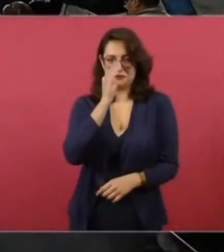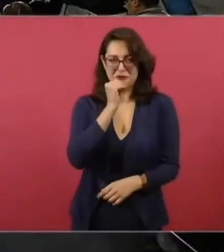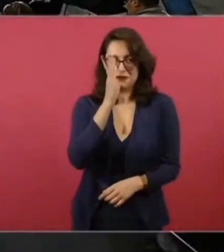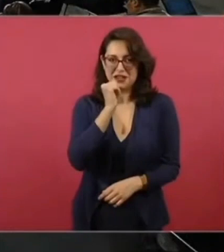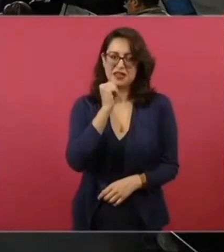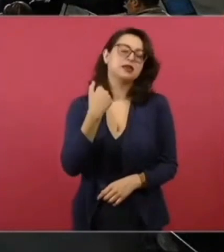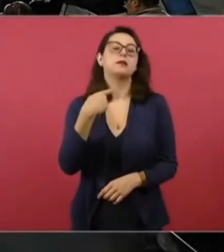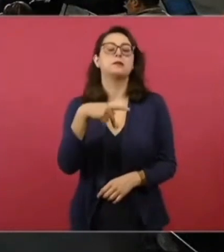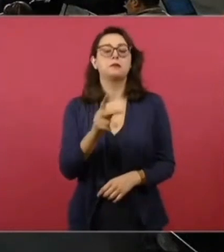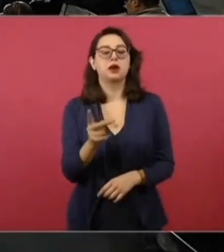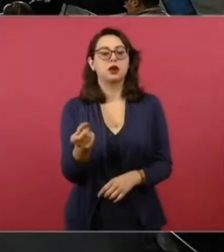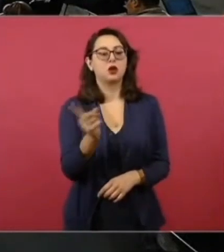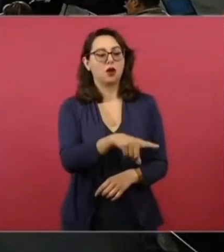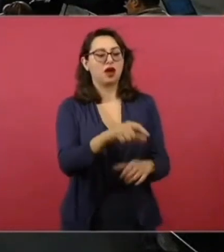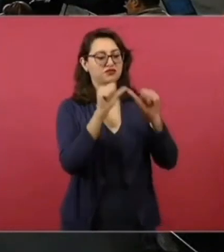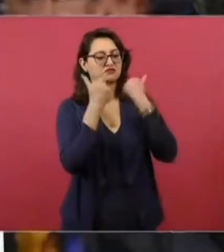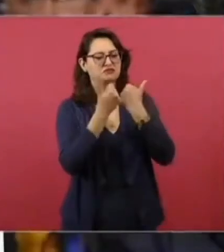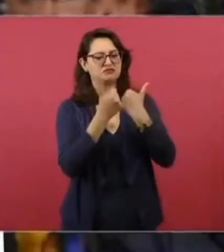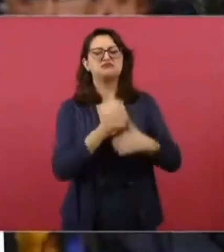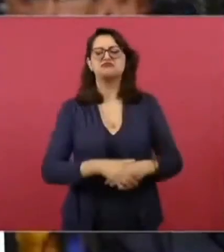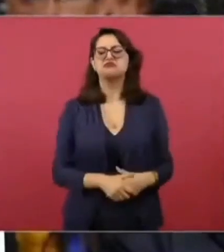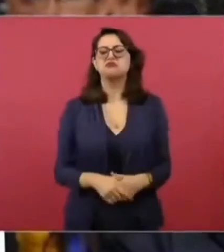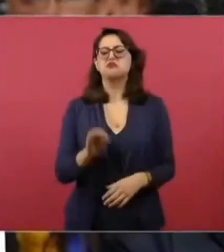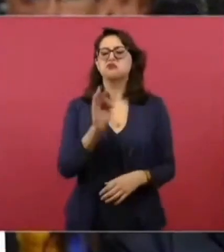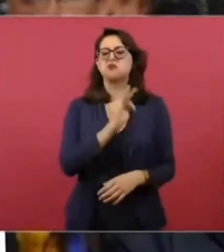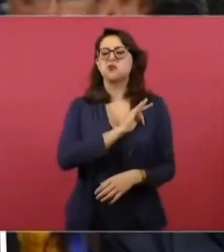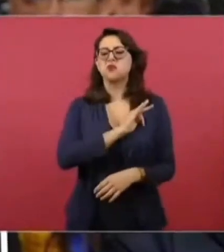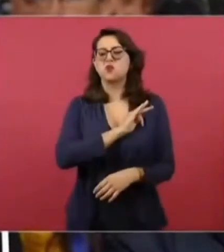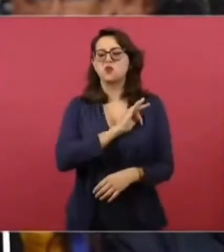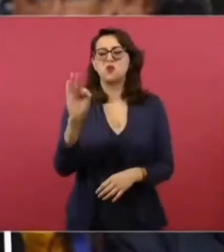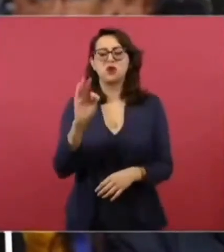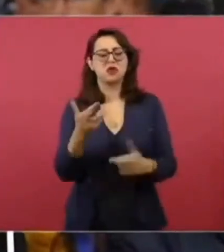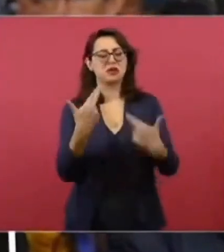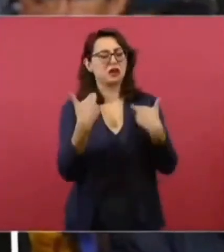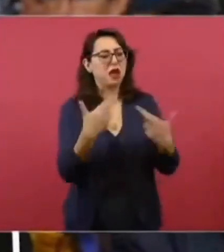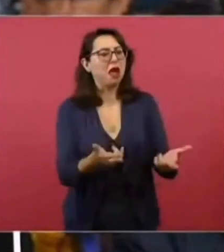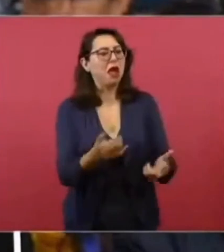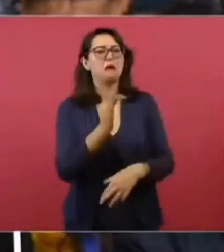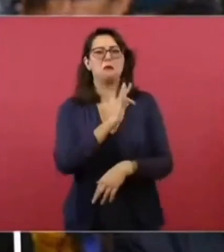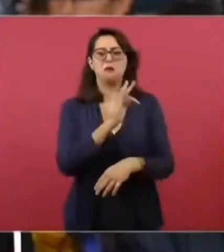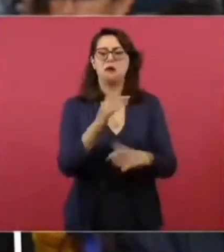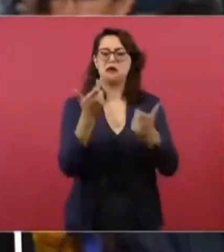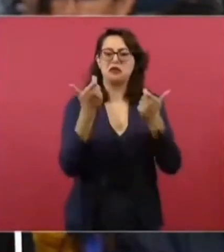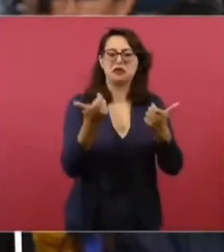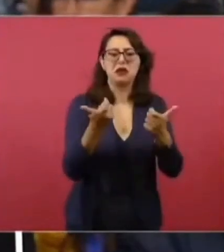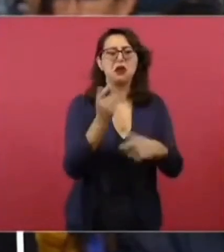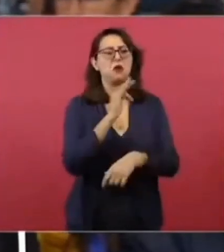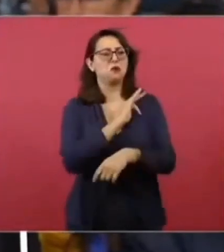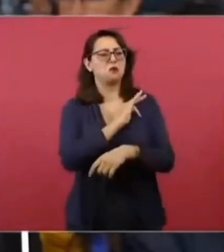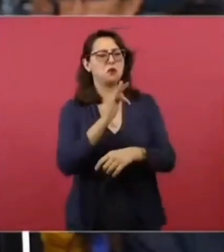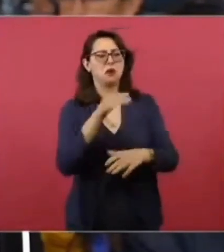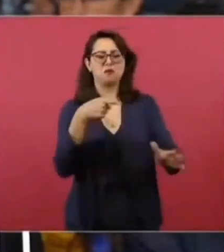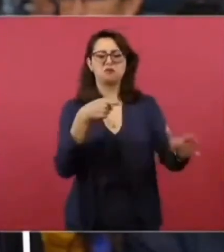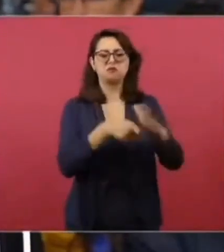Impunidad desde 2015 estableció que sí, todos sus integrantes, incluyendo sus directivos, primero pues encabezados por